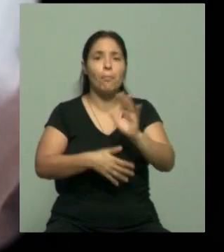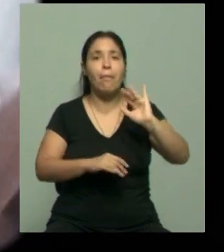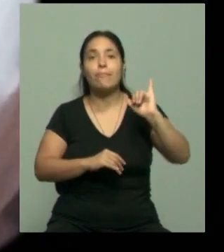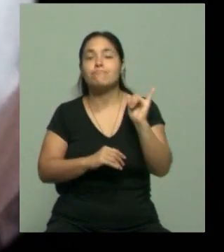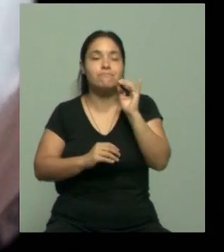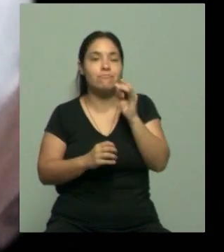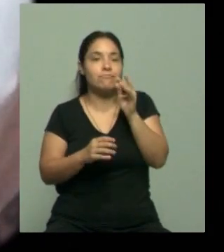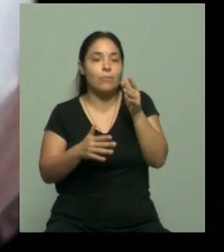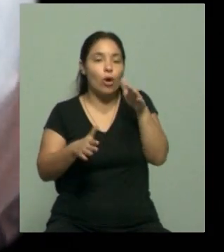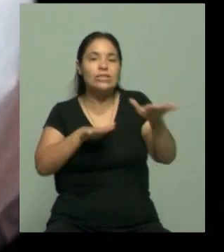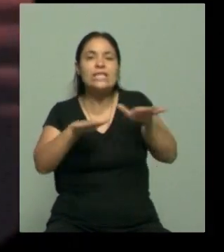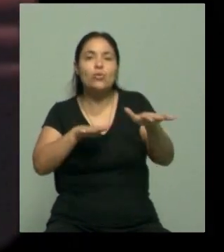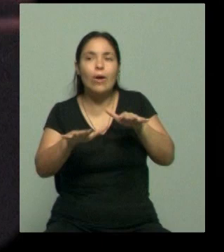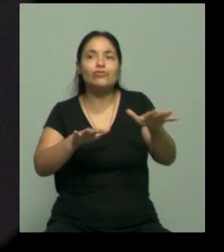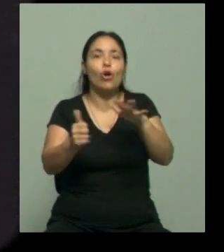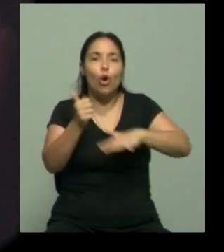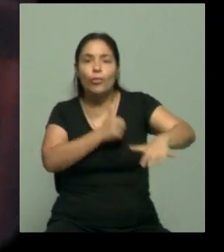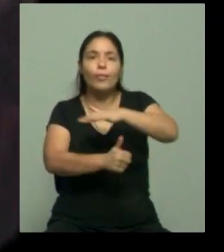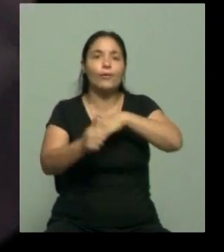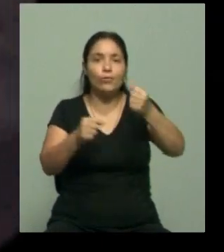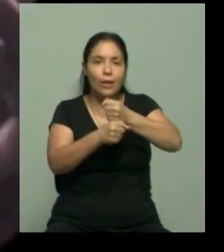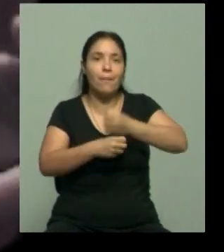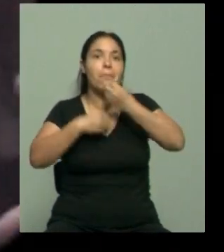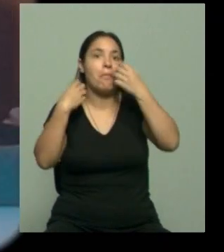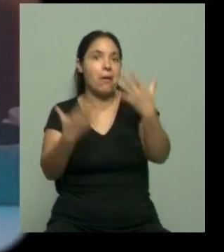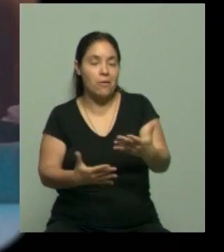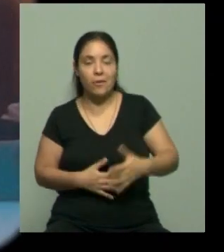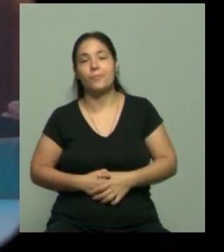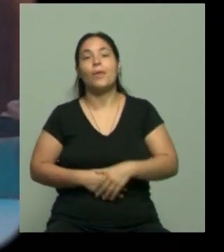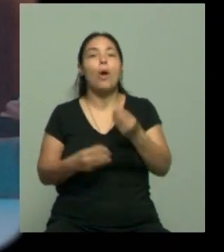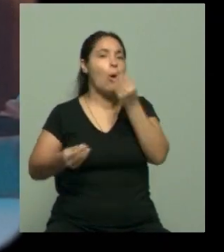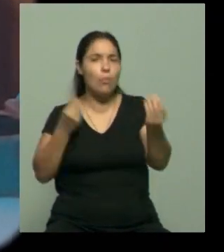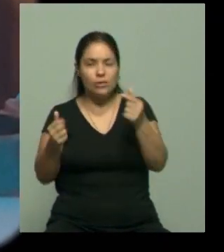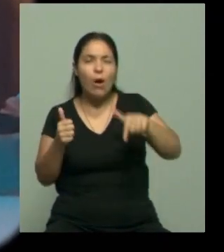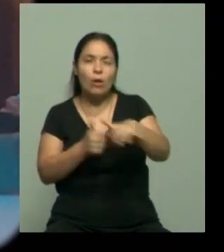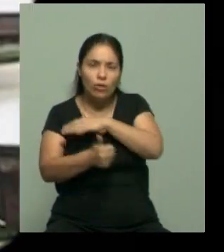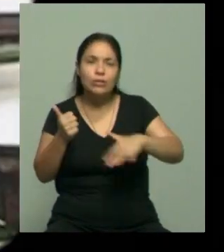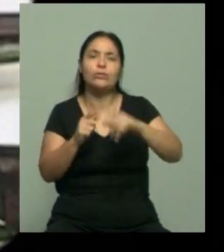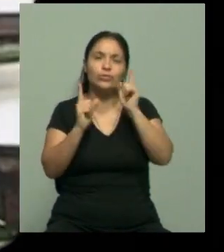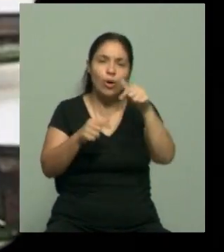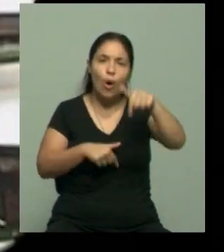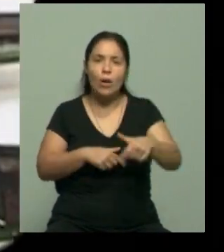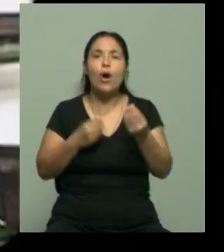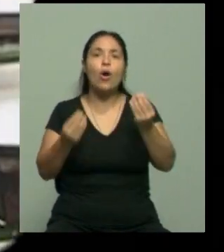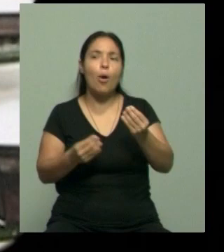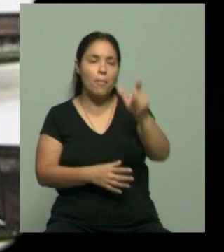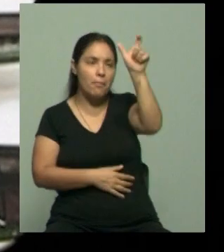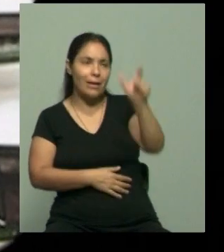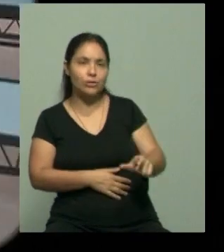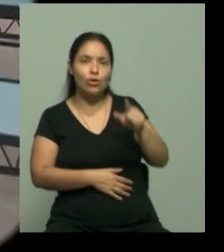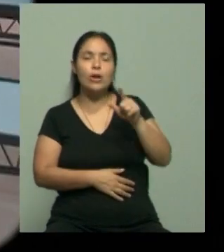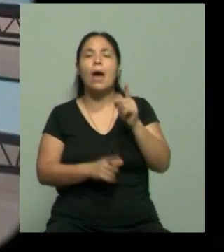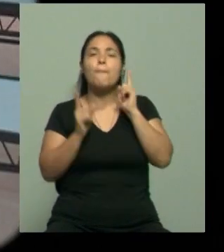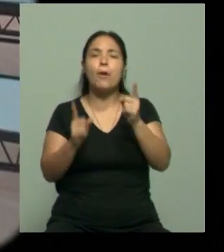condiciones posibles. ¿Cómo son las condiciones de los docentes hoy? ¿Qué ha desvirtuado la imagen del maestro? ¿Y por